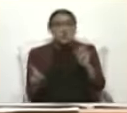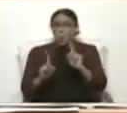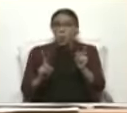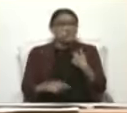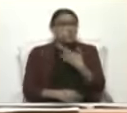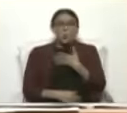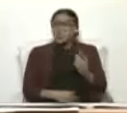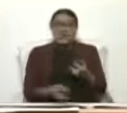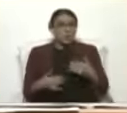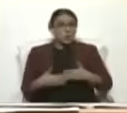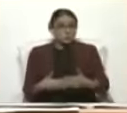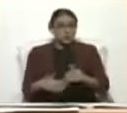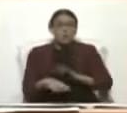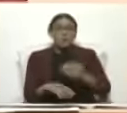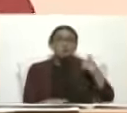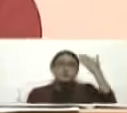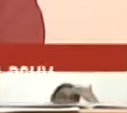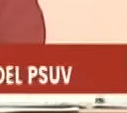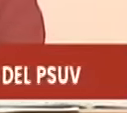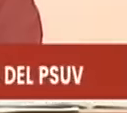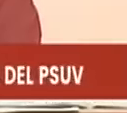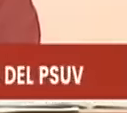porque no sabemos qué va a pasar aquí. No,